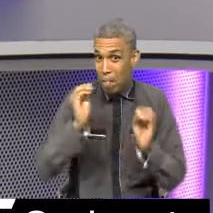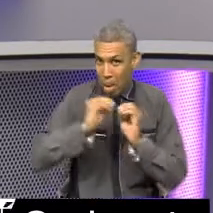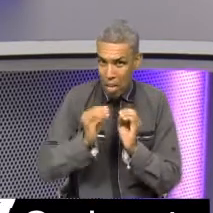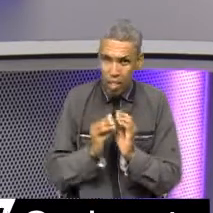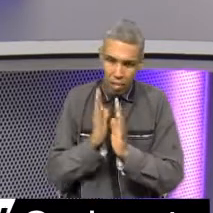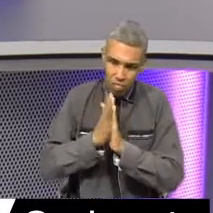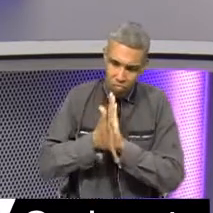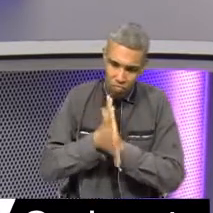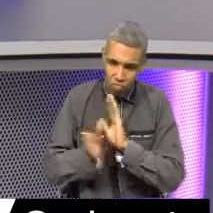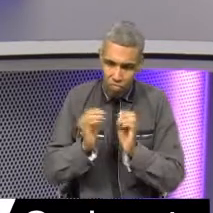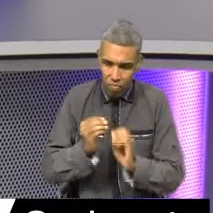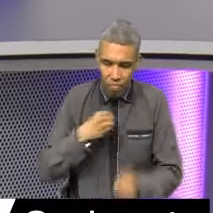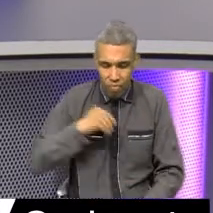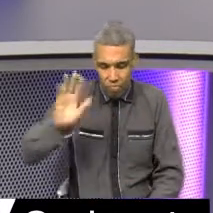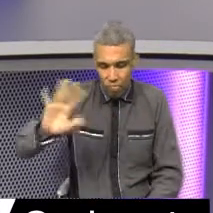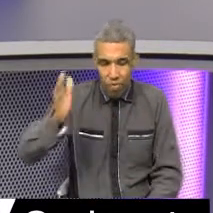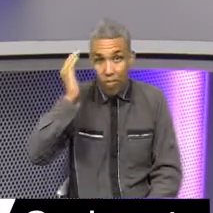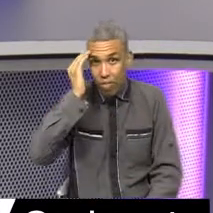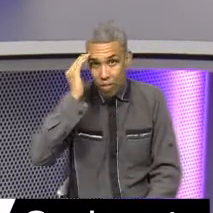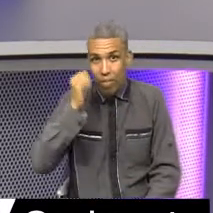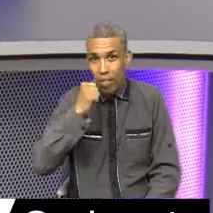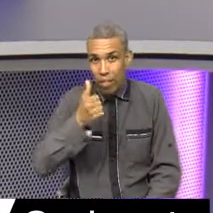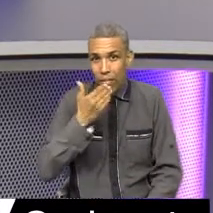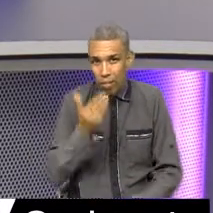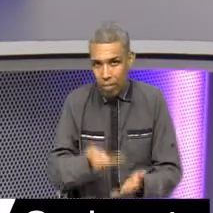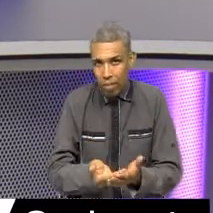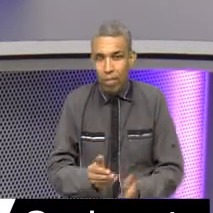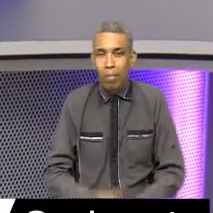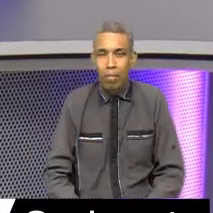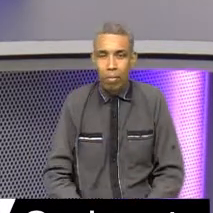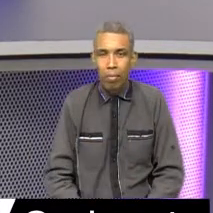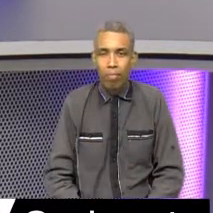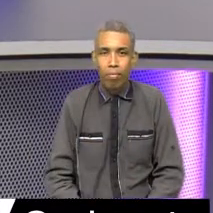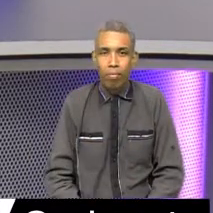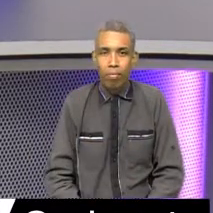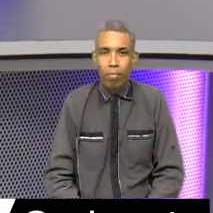lo que sucede en Barranca Bermeja y la región. Entérese por Enlace Noticias, lo que usted